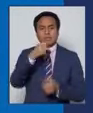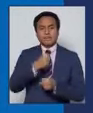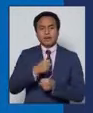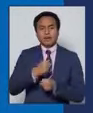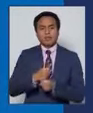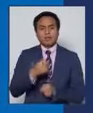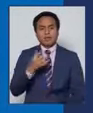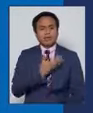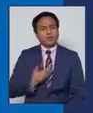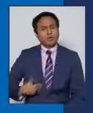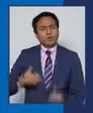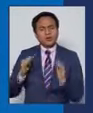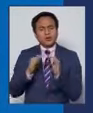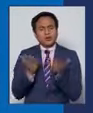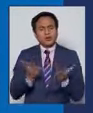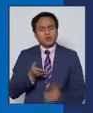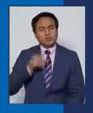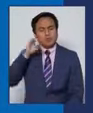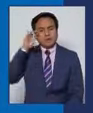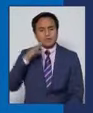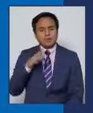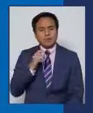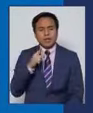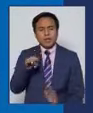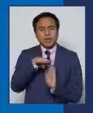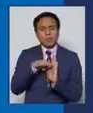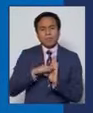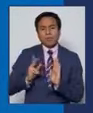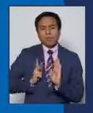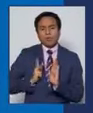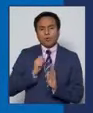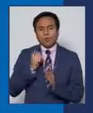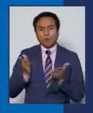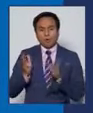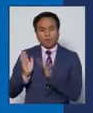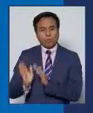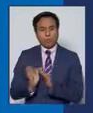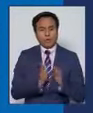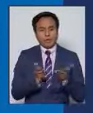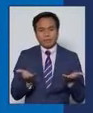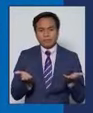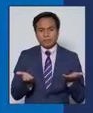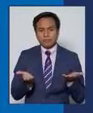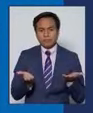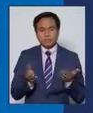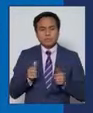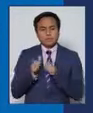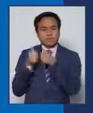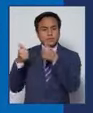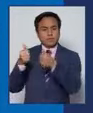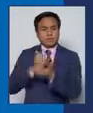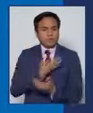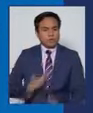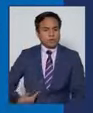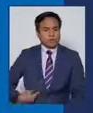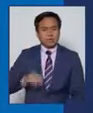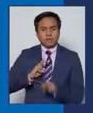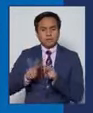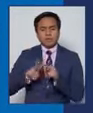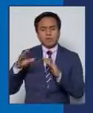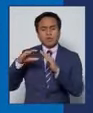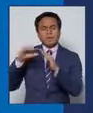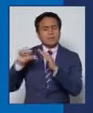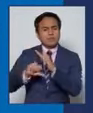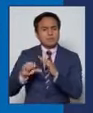trabajando en el Palacio de Gobierno. Queríamos saber cuál es el protocolo que se está operando respecto a las autoridades de gobierno que tienen que hacer estas